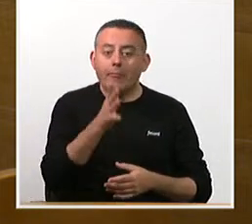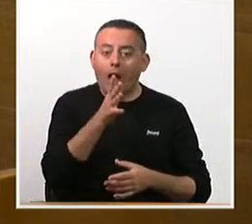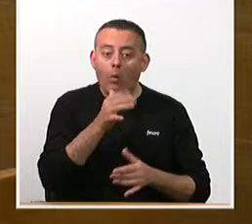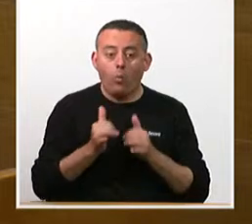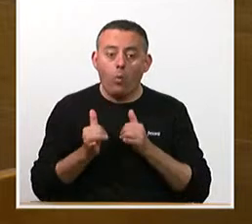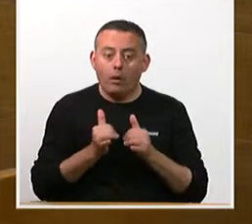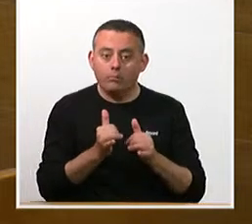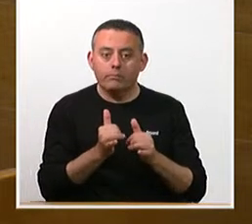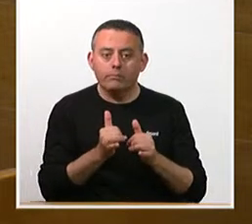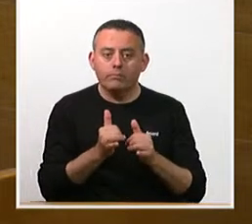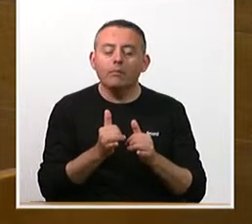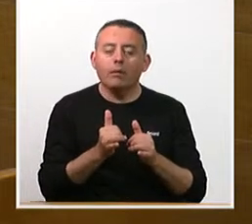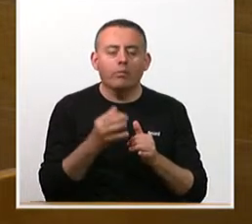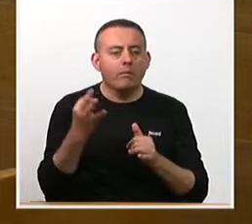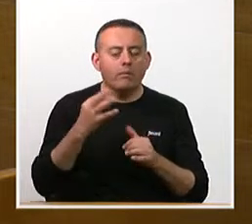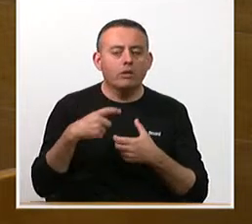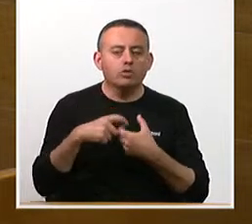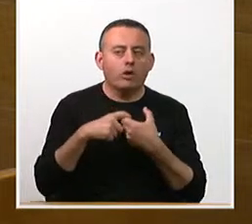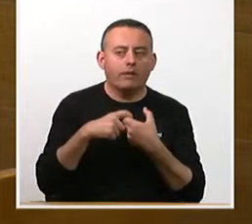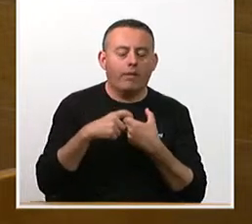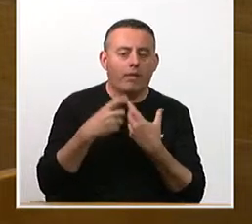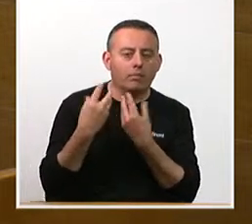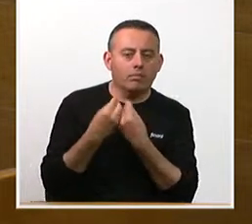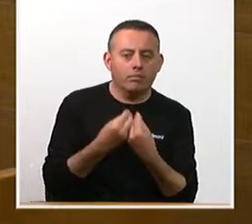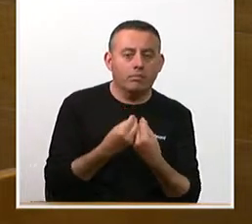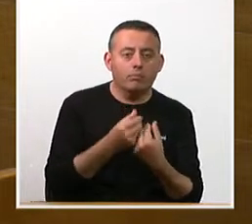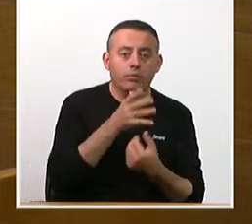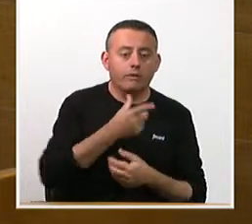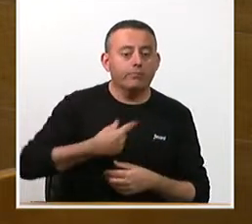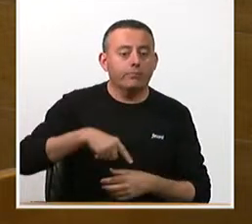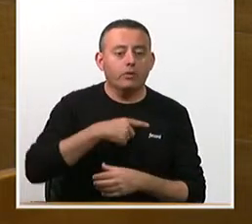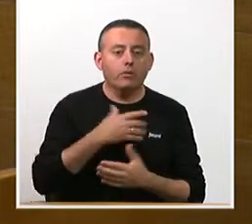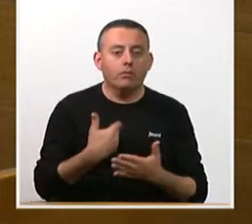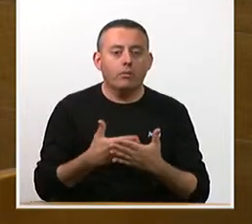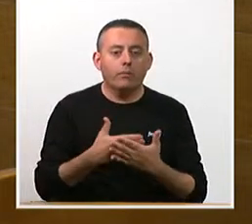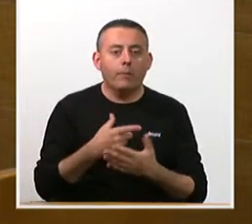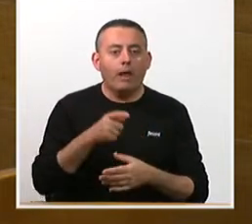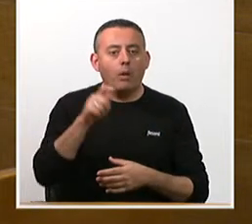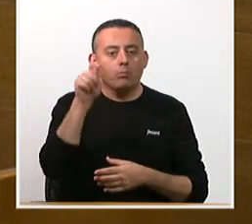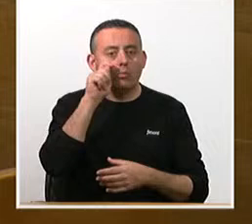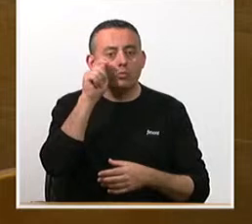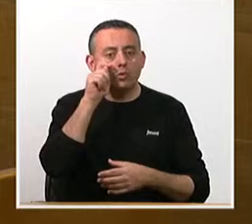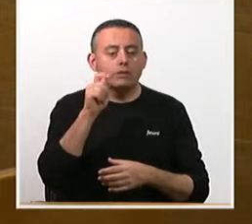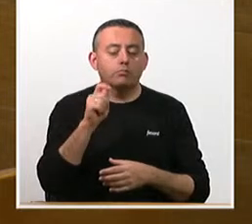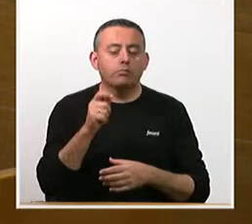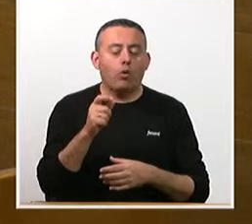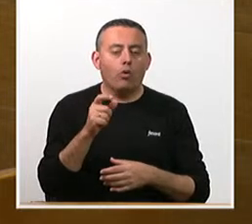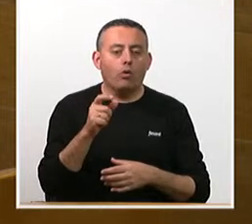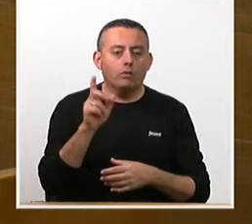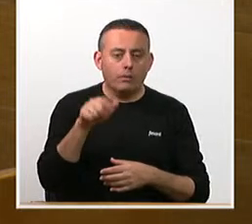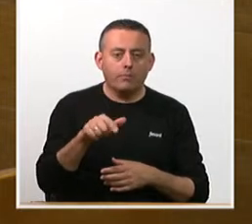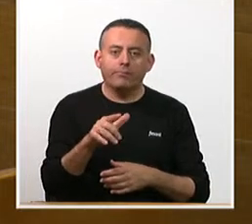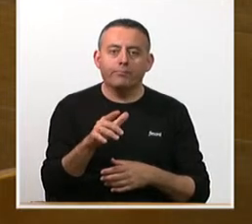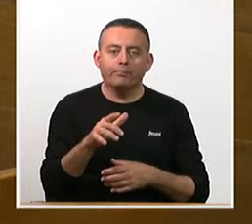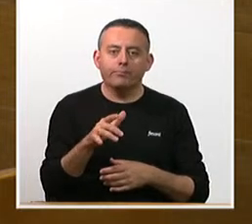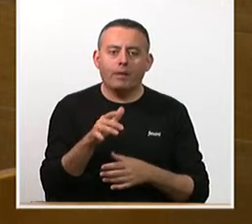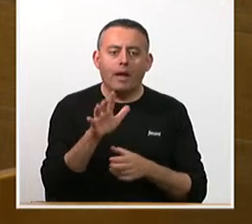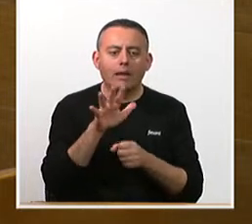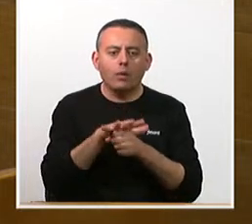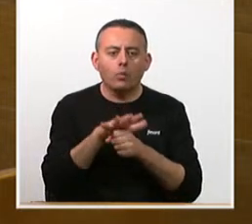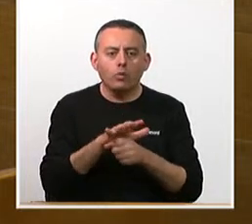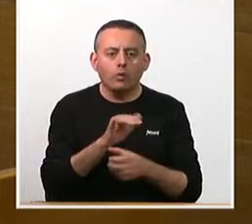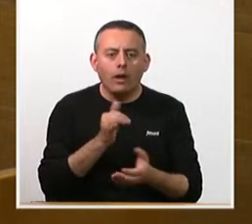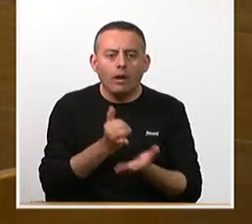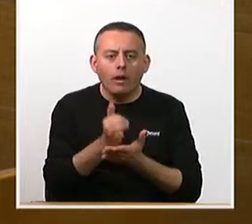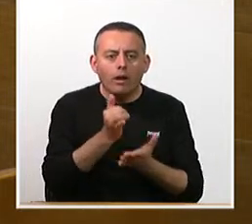territorio ya que aportamos nuestro turismo y nuestra producción agrícola puntera en Europa Somos la cuarta